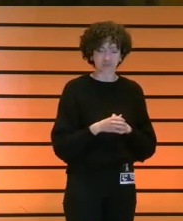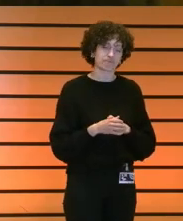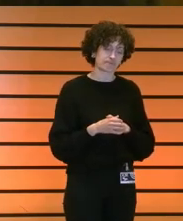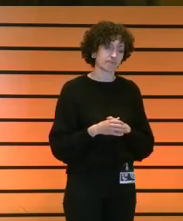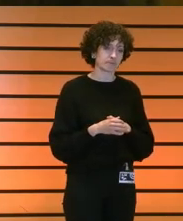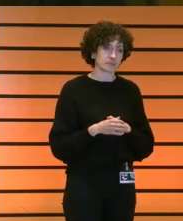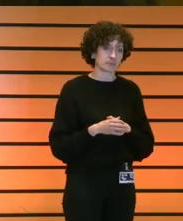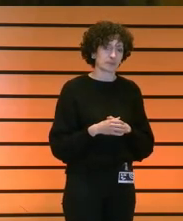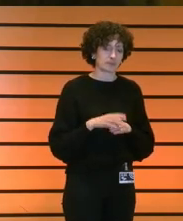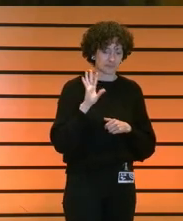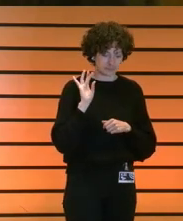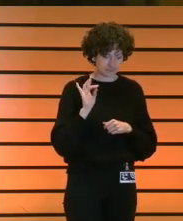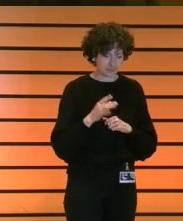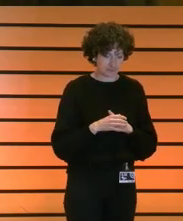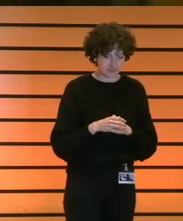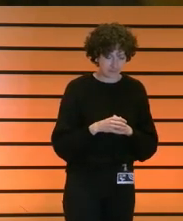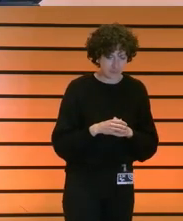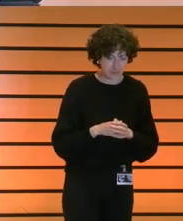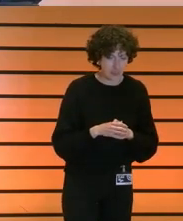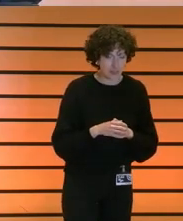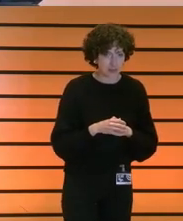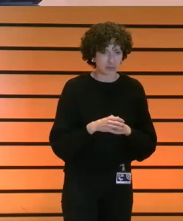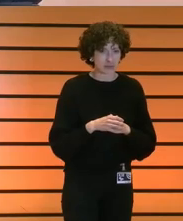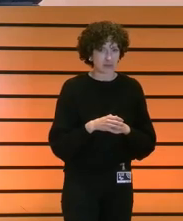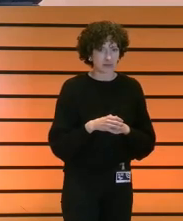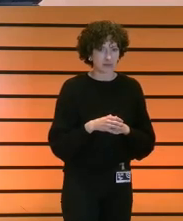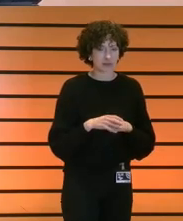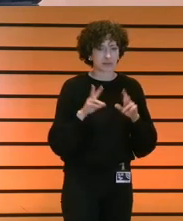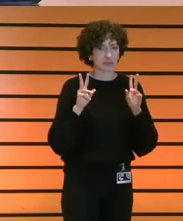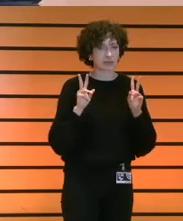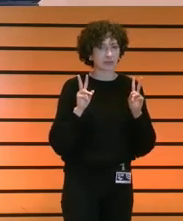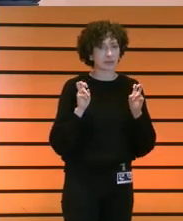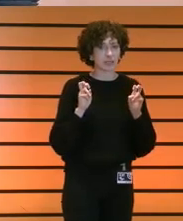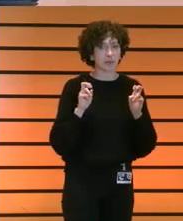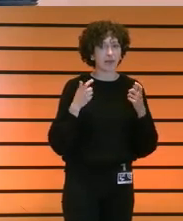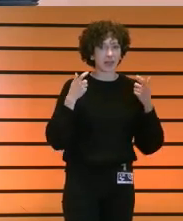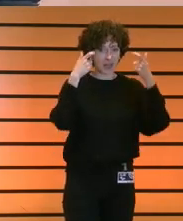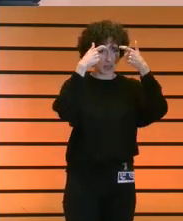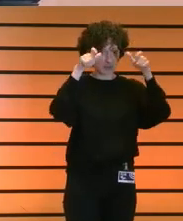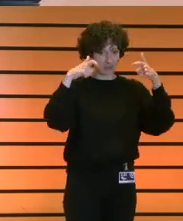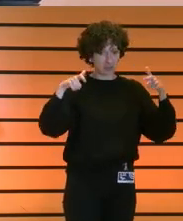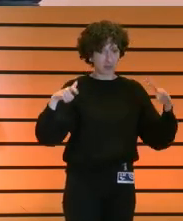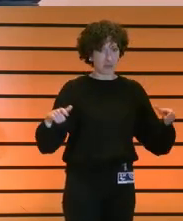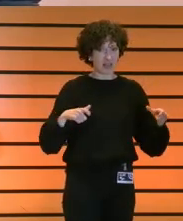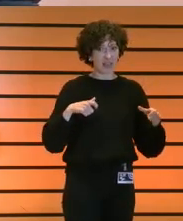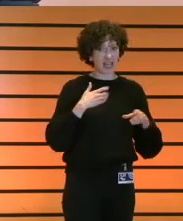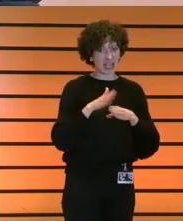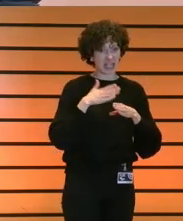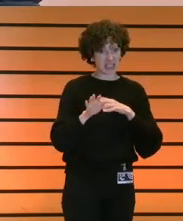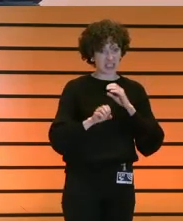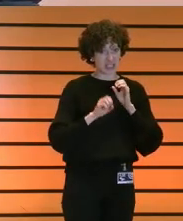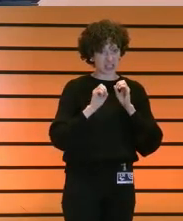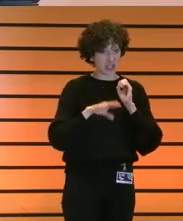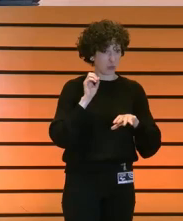Sí. Cuando hablamos del tema de la pirámide de jerarquía de residuos y hablamos